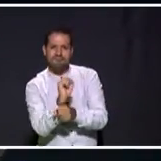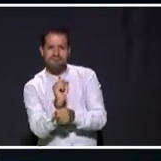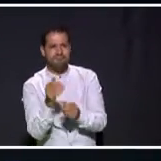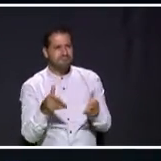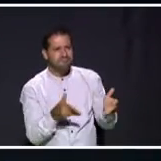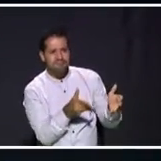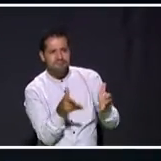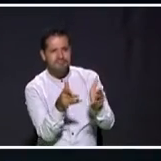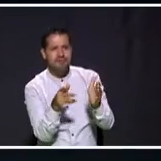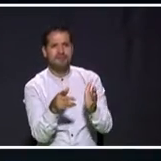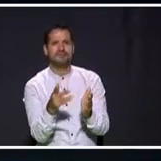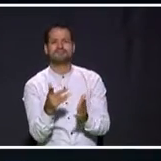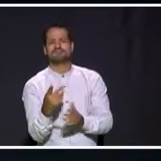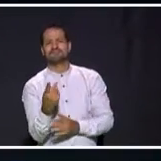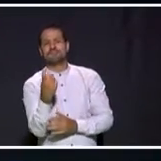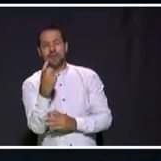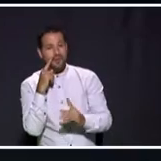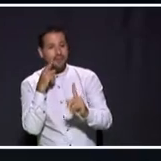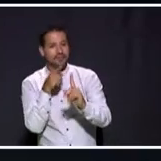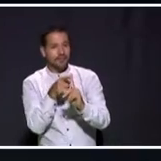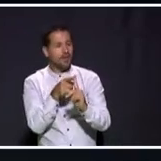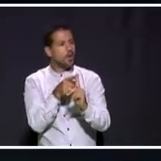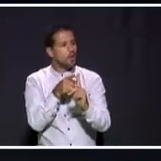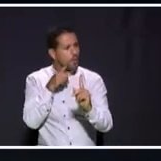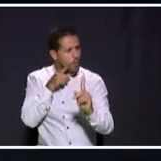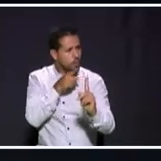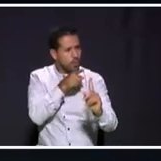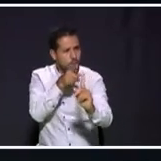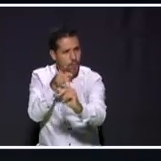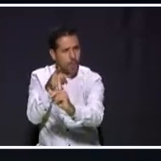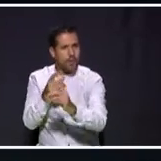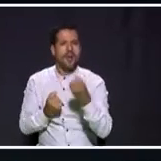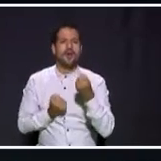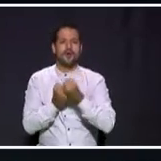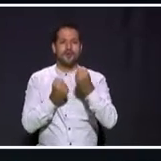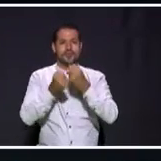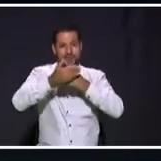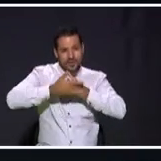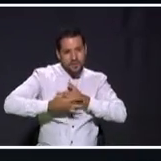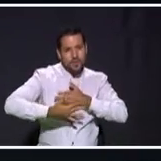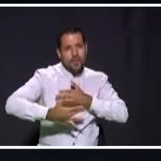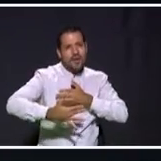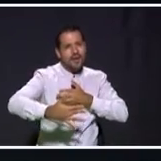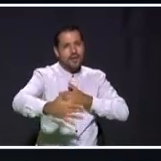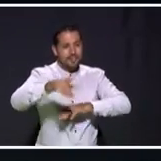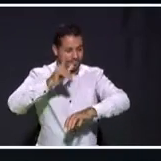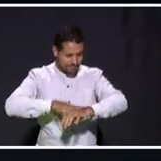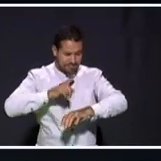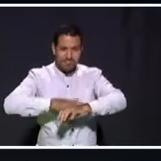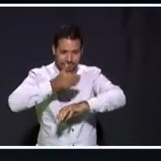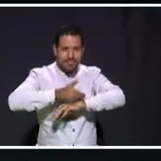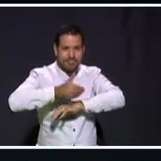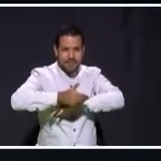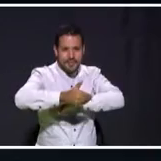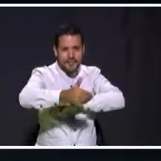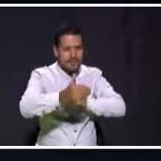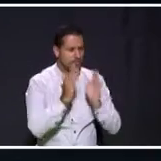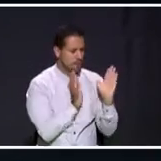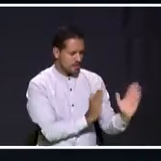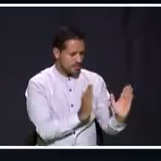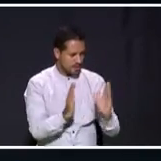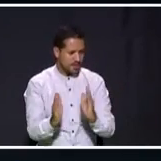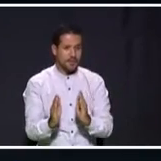sentido nuestra línea quinta que es ambiente sostenible álamos de la gestión de la infraestructura responsable y un reordenamiento territorial que tiene tres